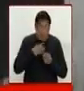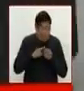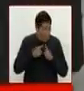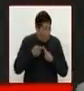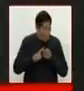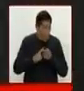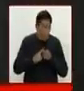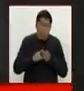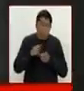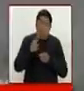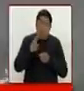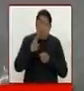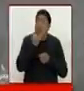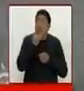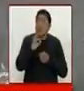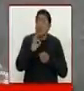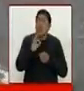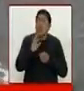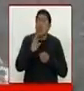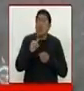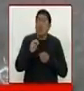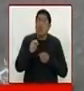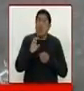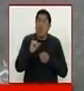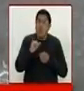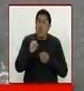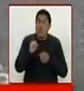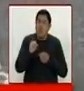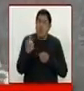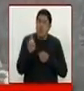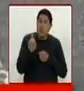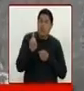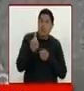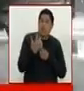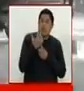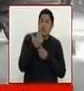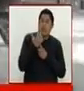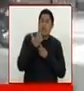amigo llamado Franz y su mamá. Ellos son los que me amenazan a mí.